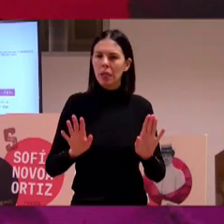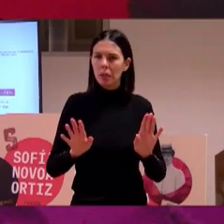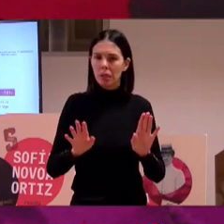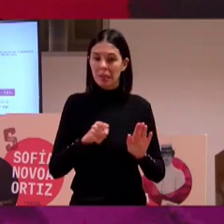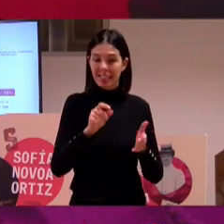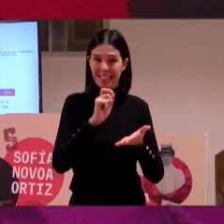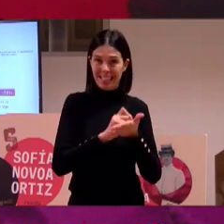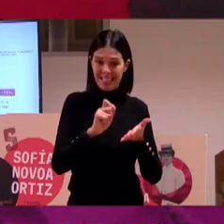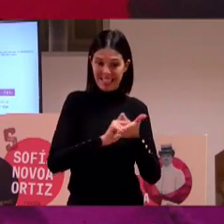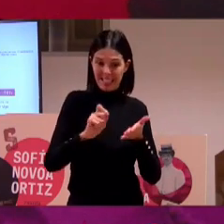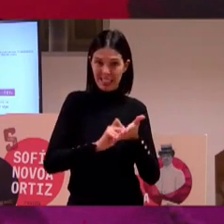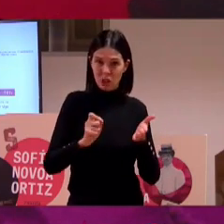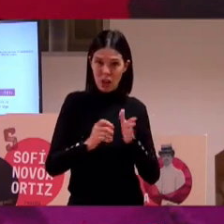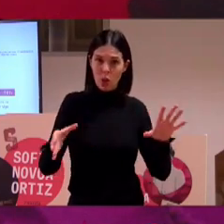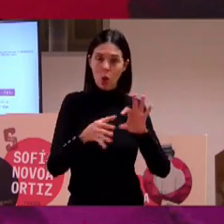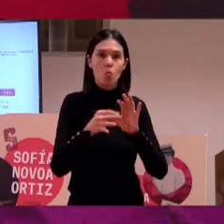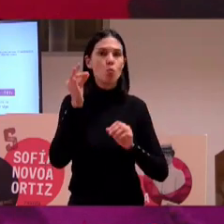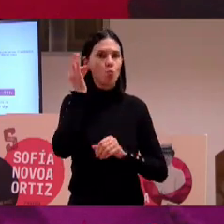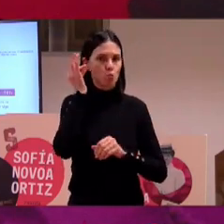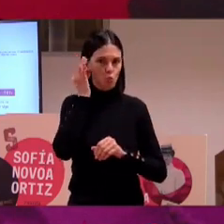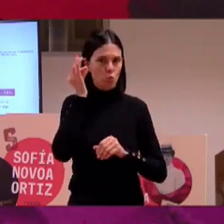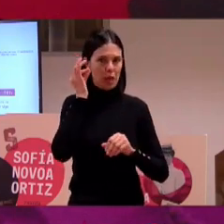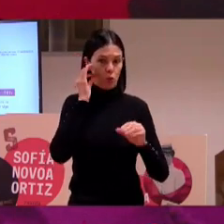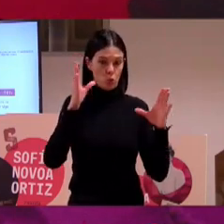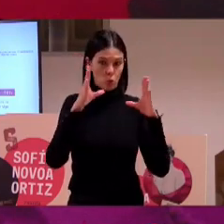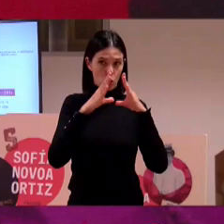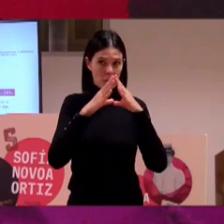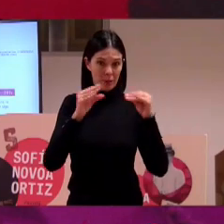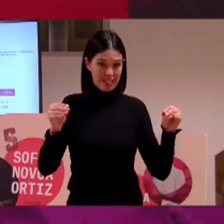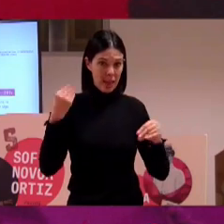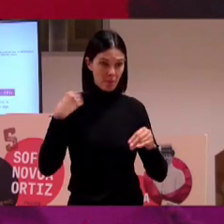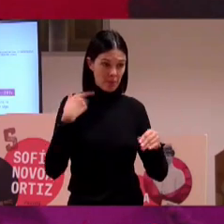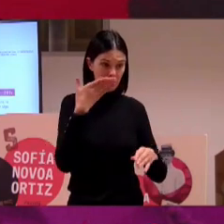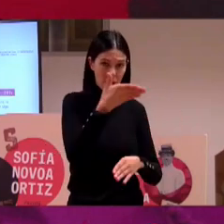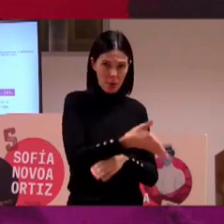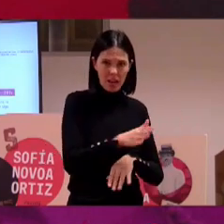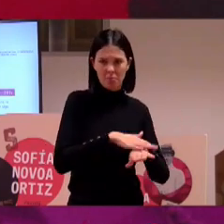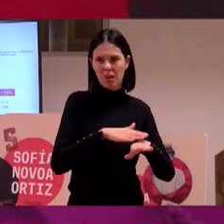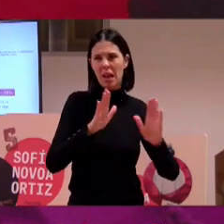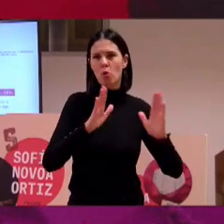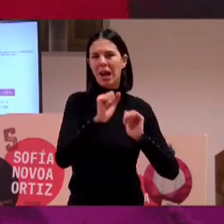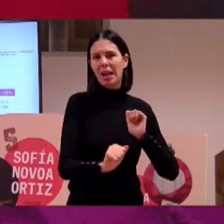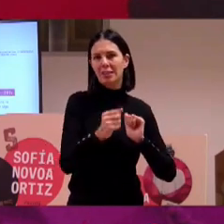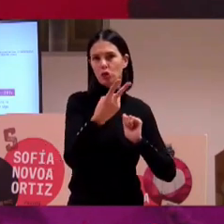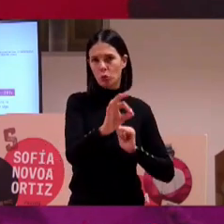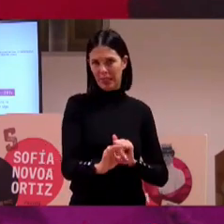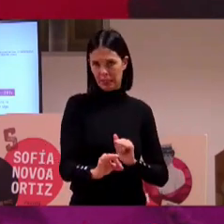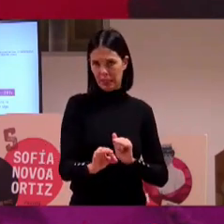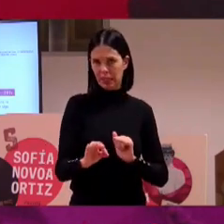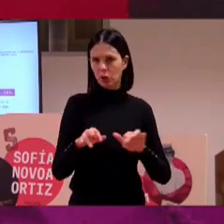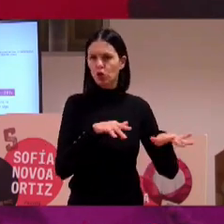está escrito sobre mulleres que saen de eso, de Basar, que saen que están nos anos 20, antes de que chegara